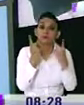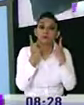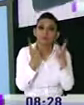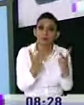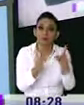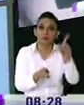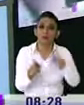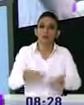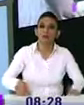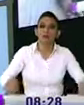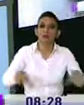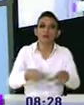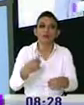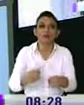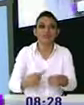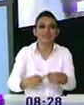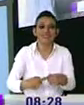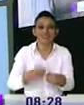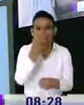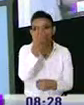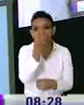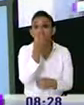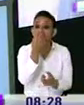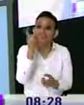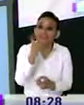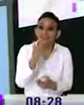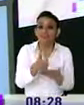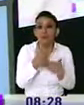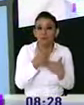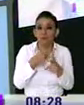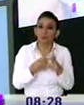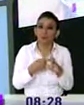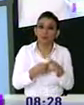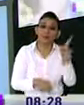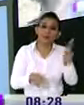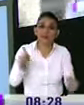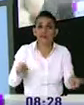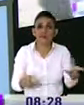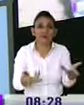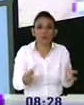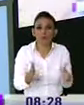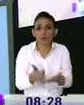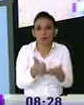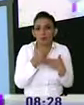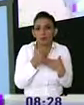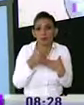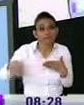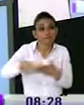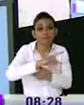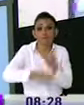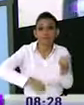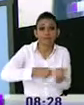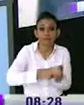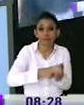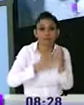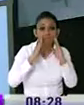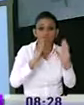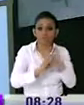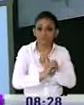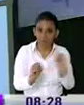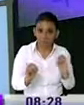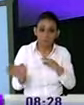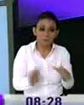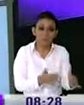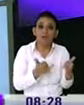ciertas zonas de Quito que necesitan la ayuda urgente y a ratos no hay la colaboración de las mismas autoridades. Vamos con